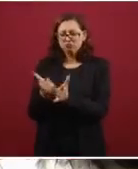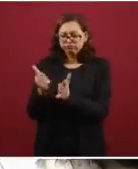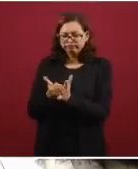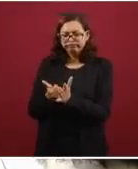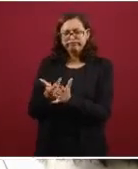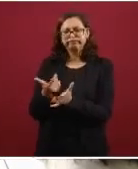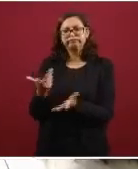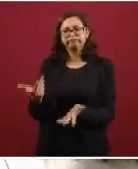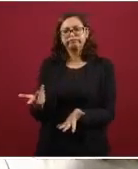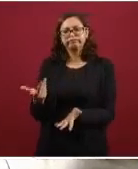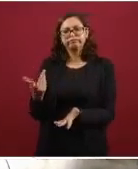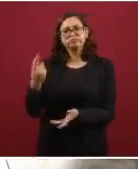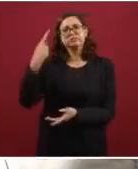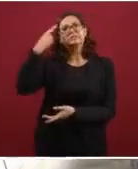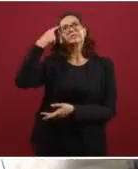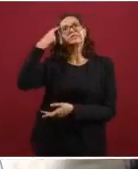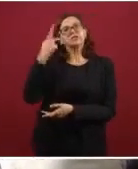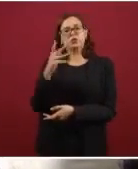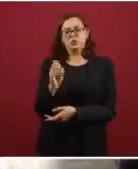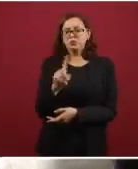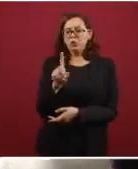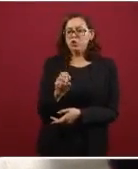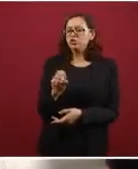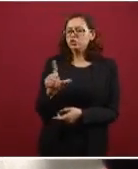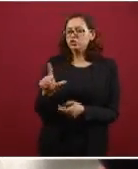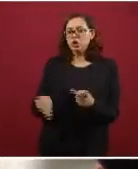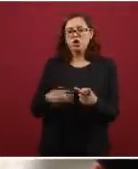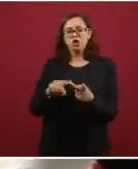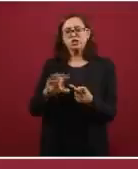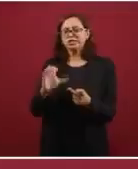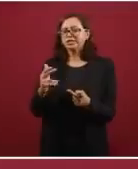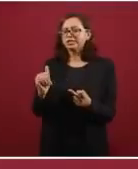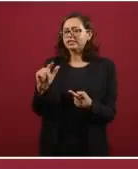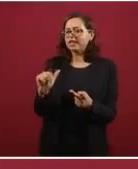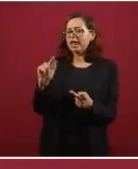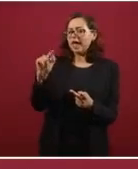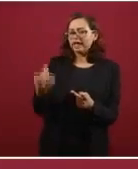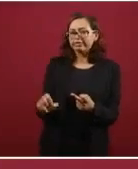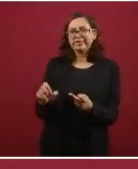estoy pensando en el pozole, estoy pensando en el chilate,